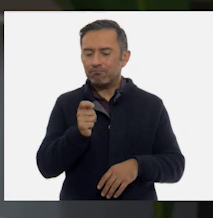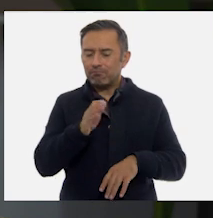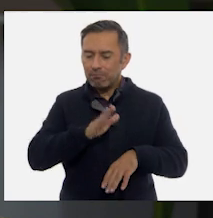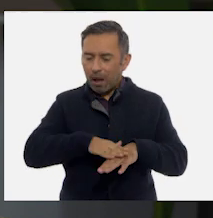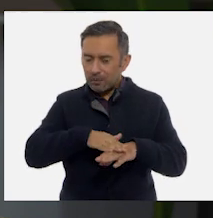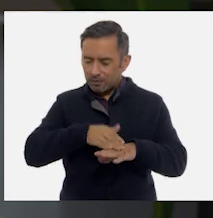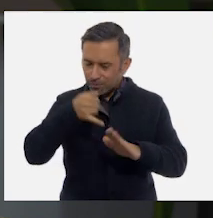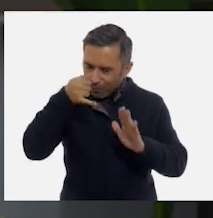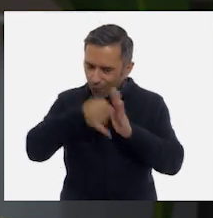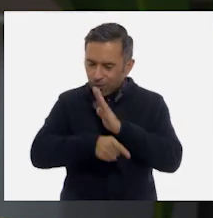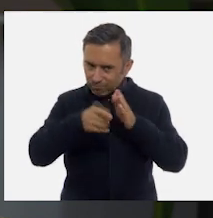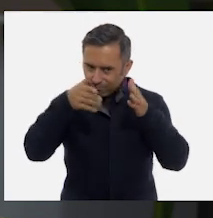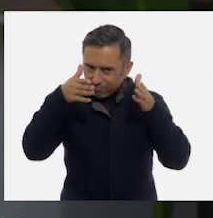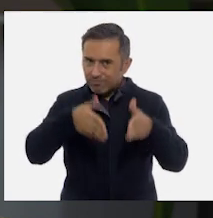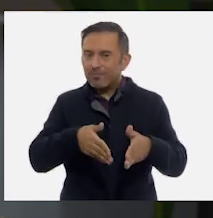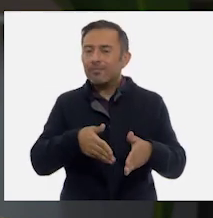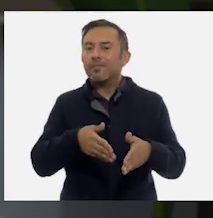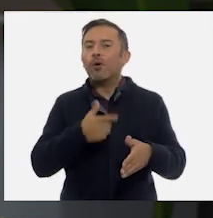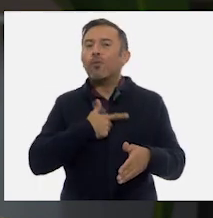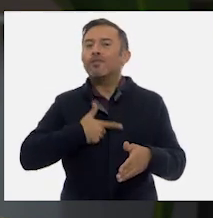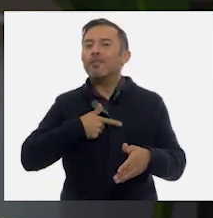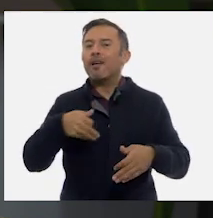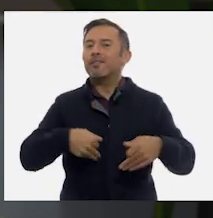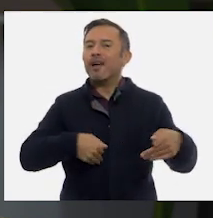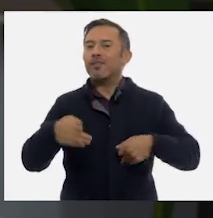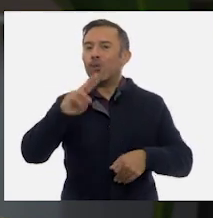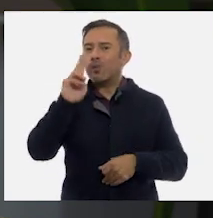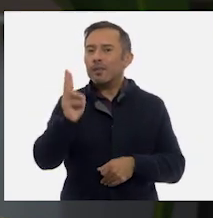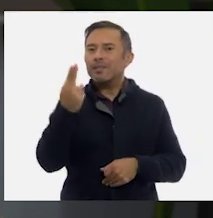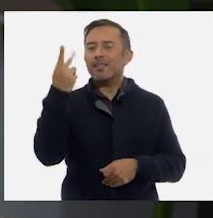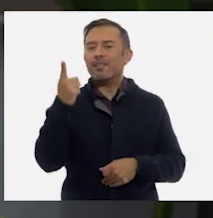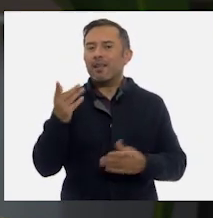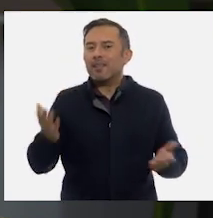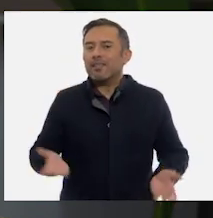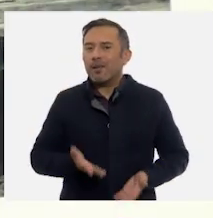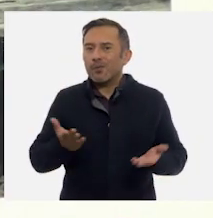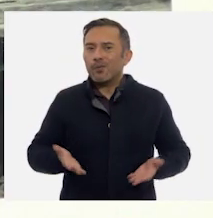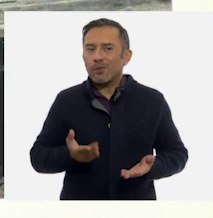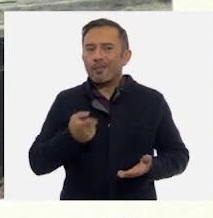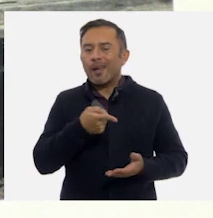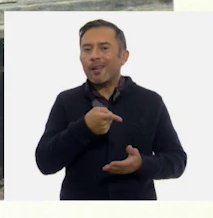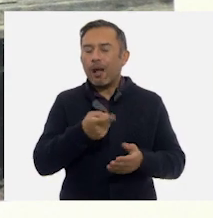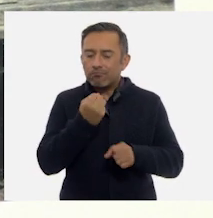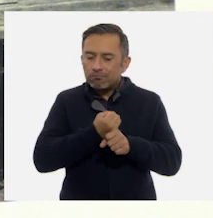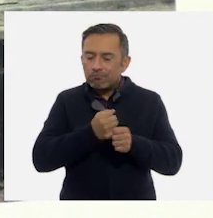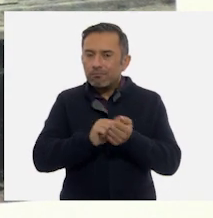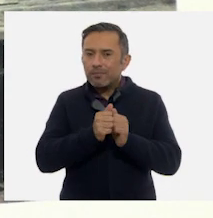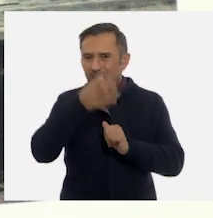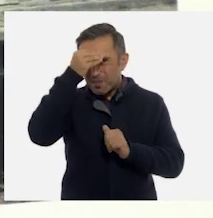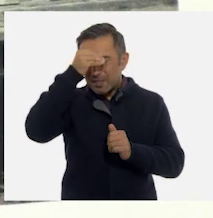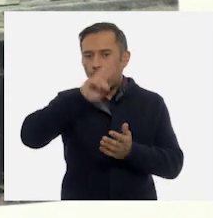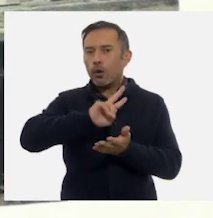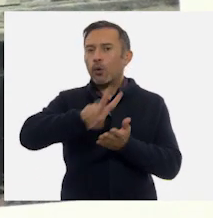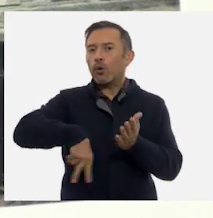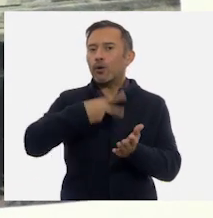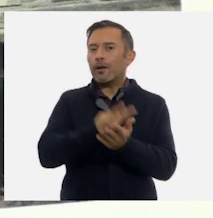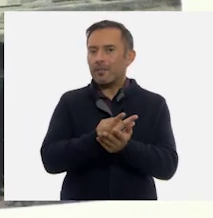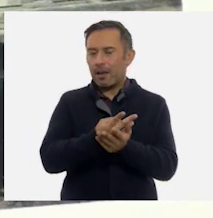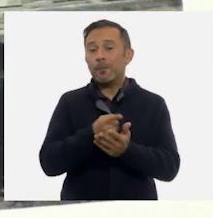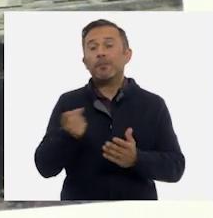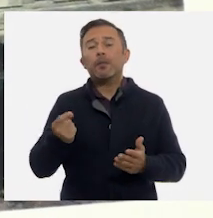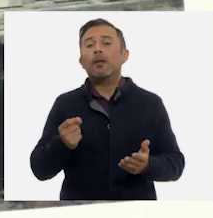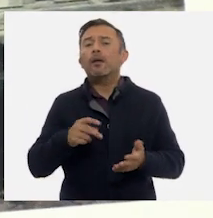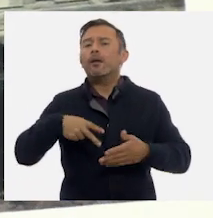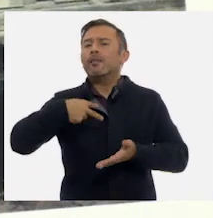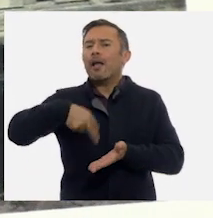teatro universitario y en el movimiento dancístico universitario. Ella se vuelve coreógrafa. La danza para ella es un ámbito de libertad,